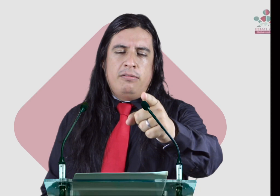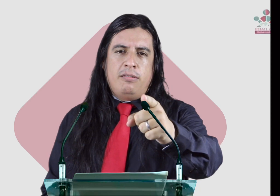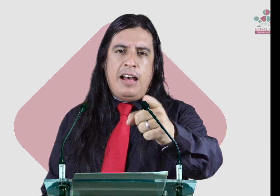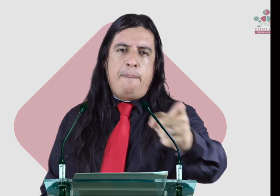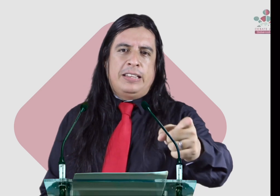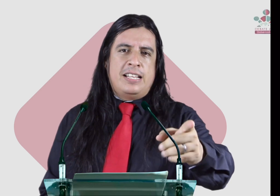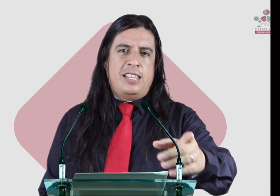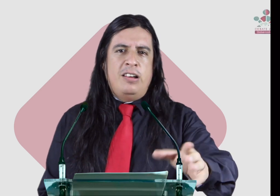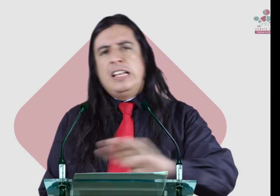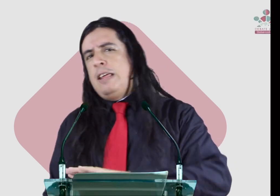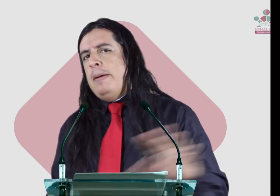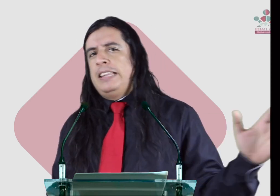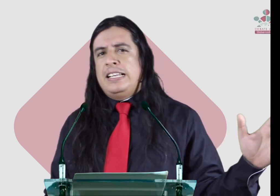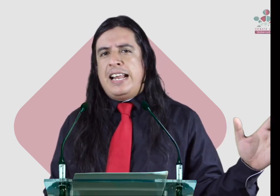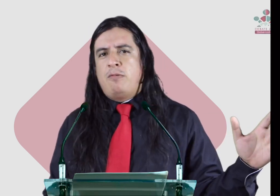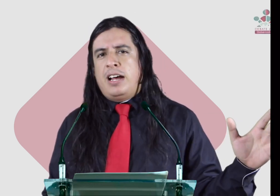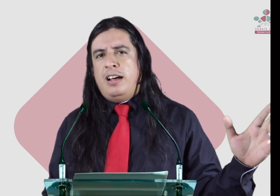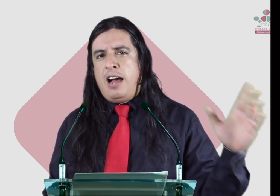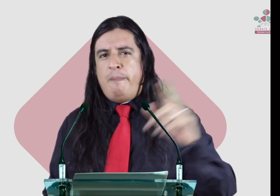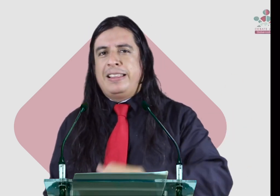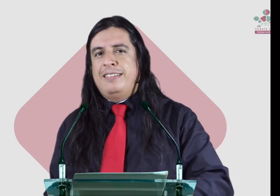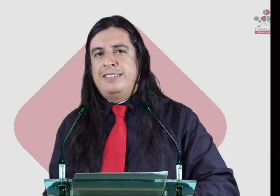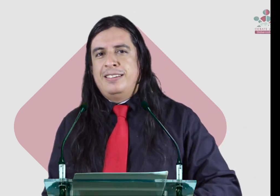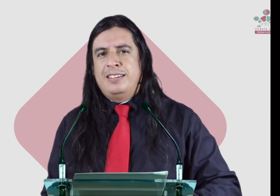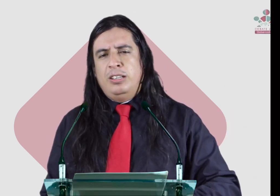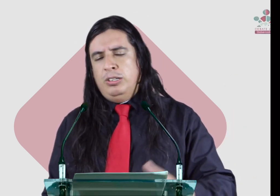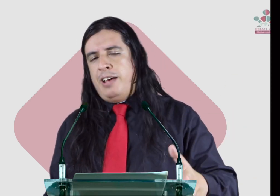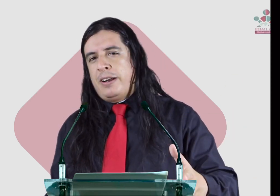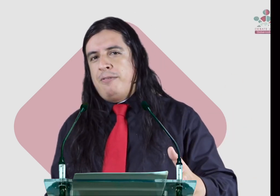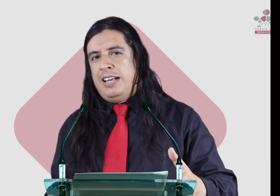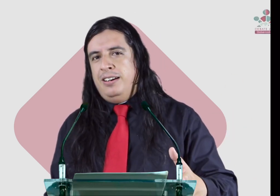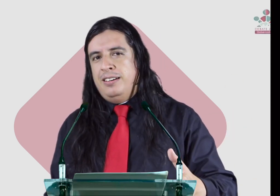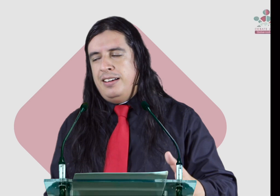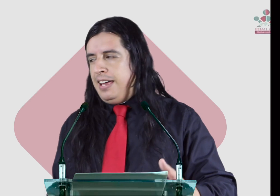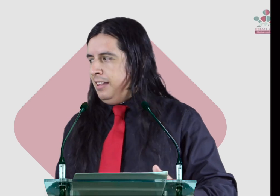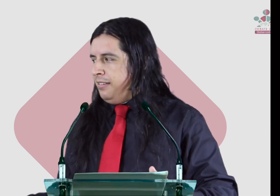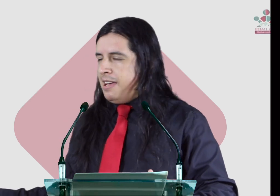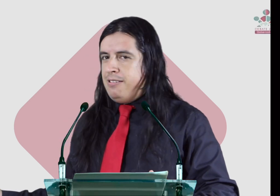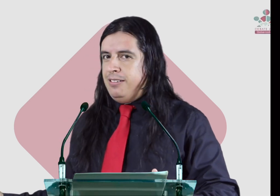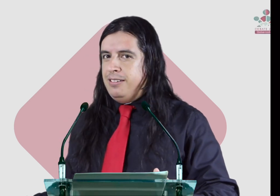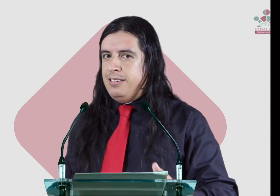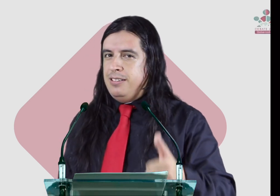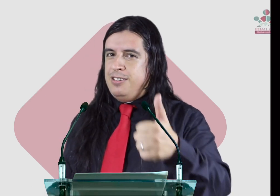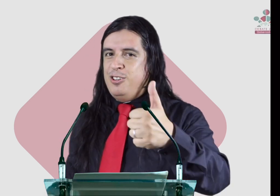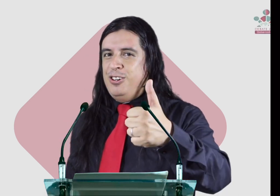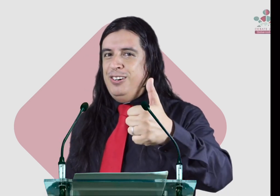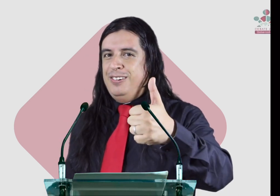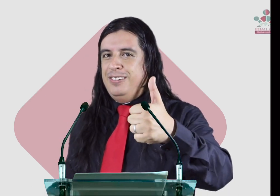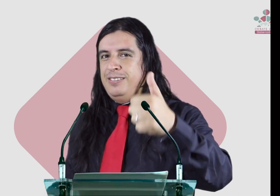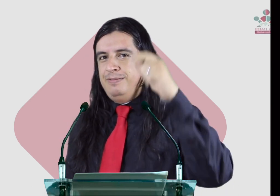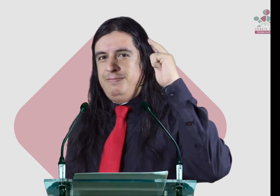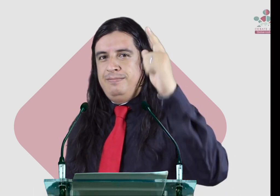nunca ha pertenecido ni pertenecerá nunca a un partido. ¿Tú sabes por quién votar? ¿Esto diablo o